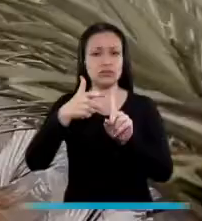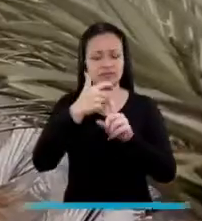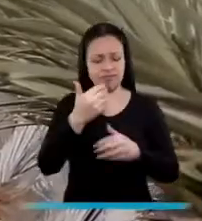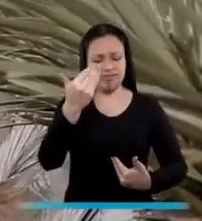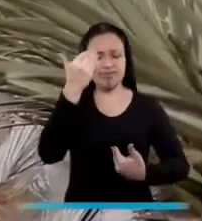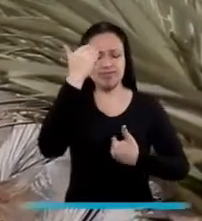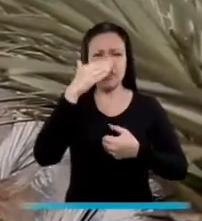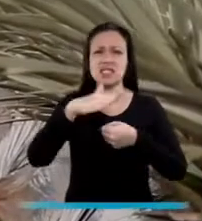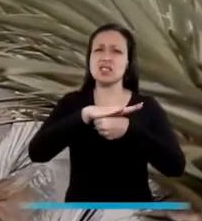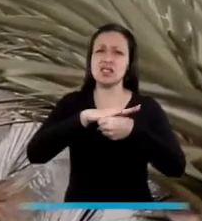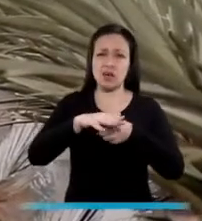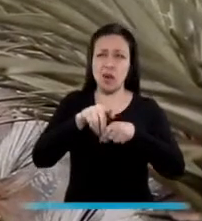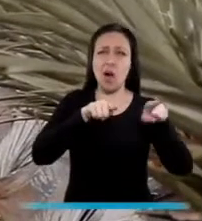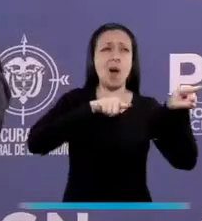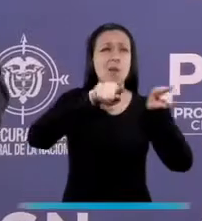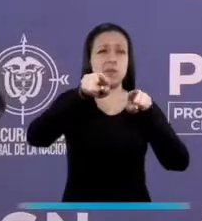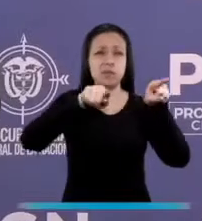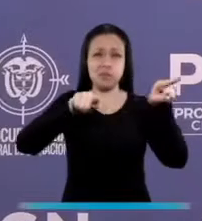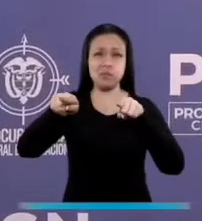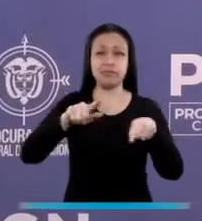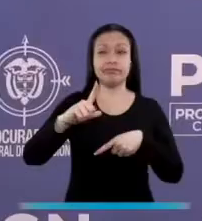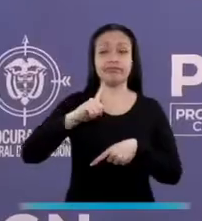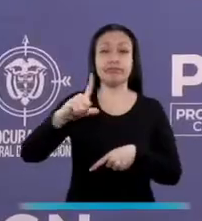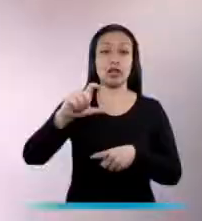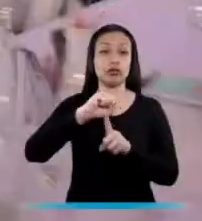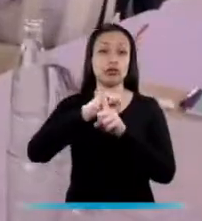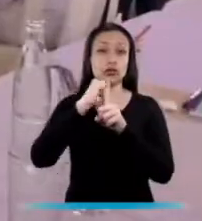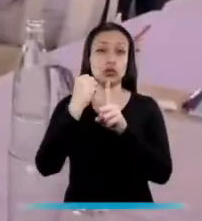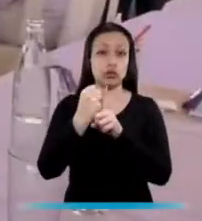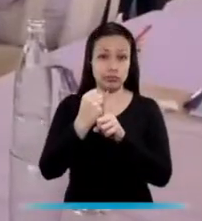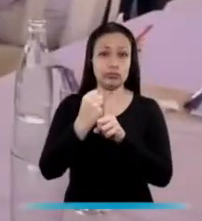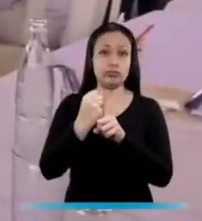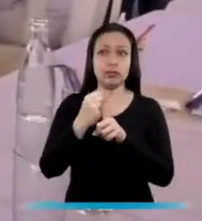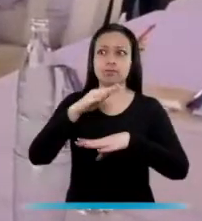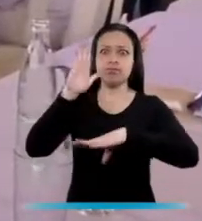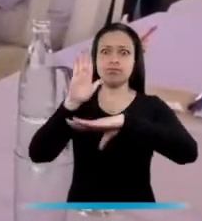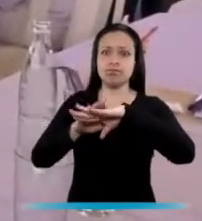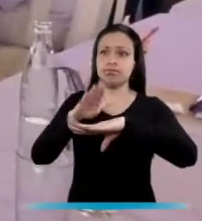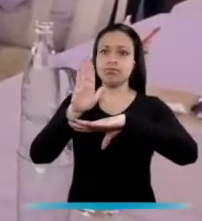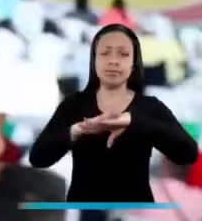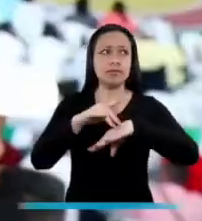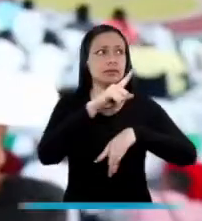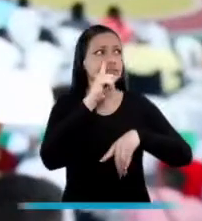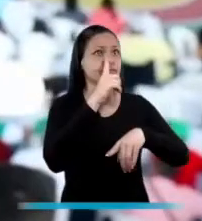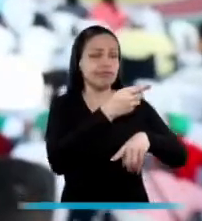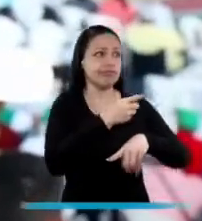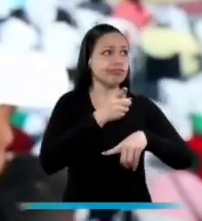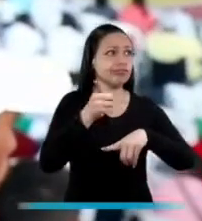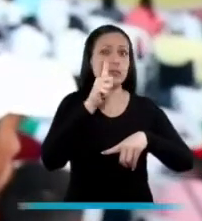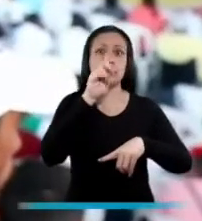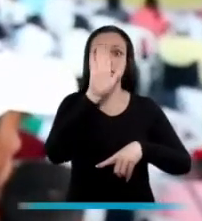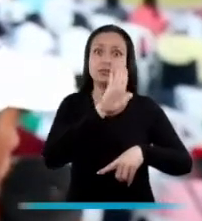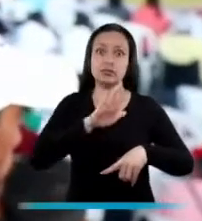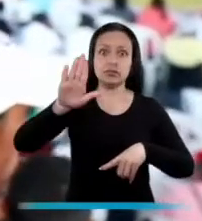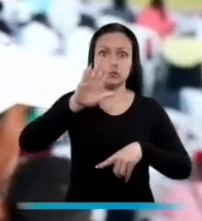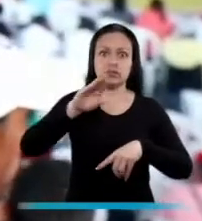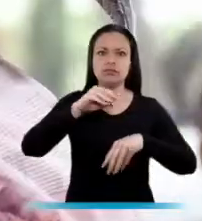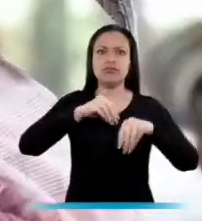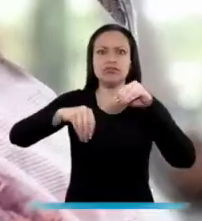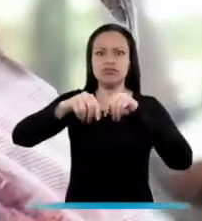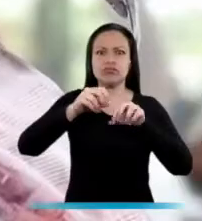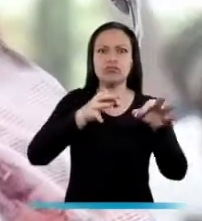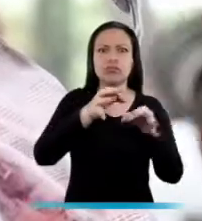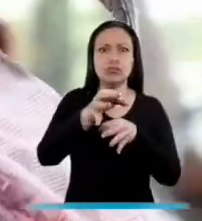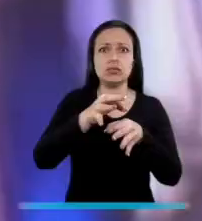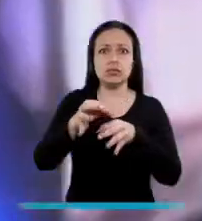la función esencial que cumple la Procuraduría General de la Nación. La PROCU, consciente de la difícil situación que atraviesan los líderes sociales,